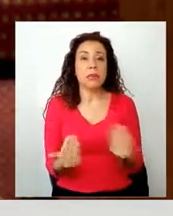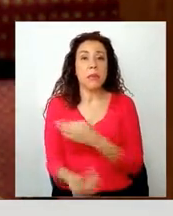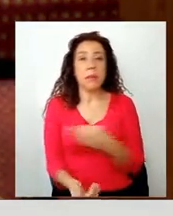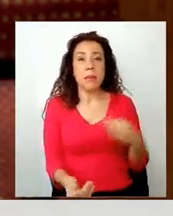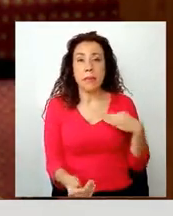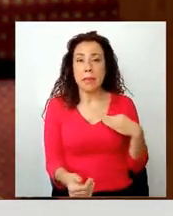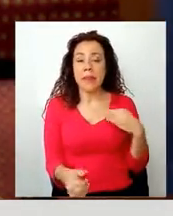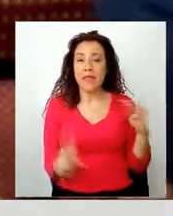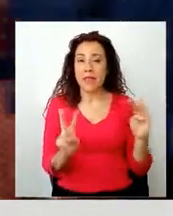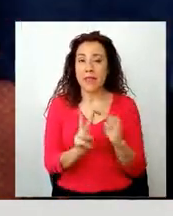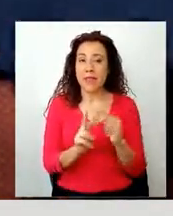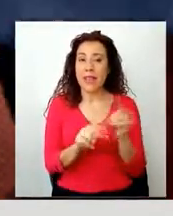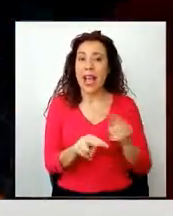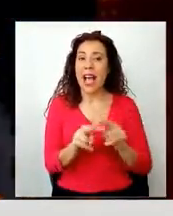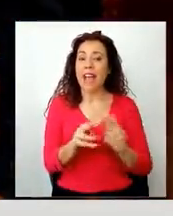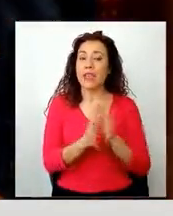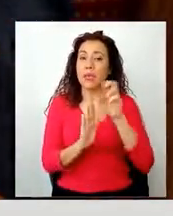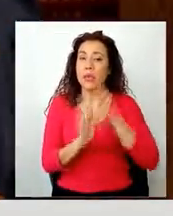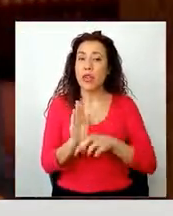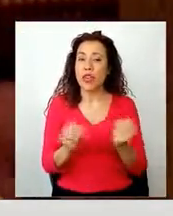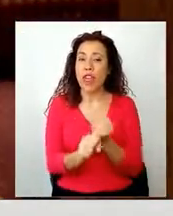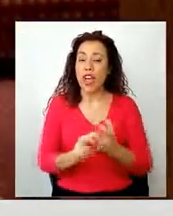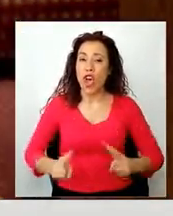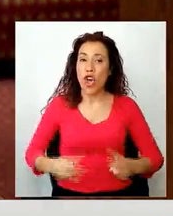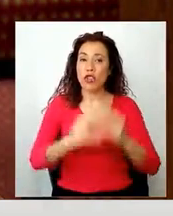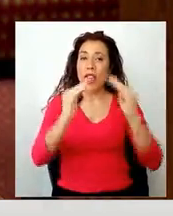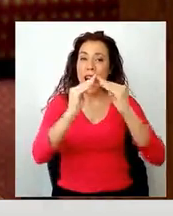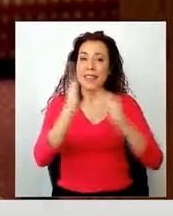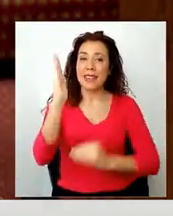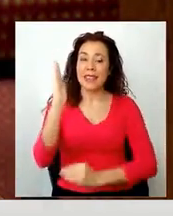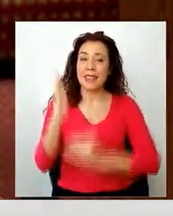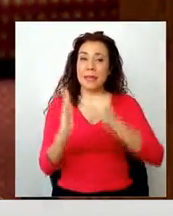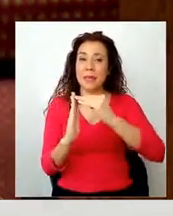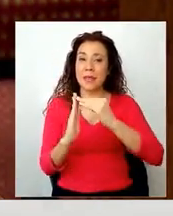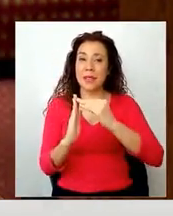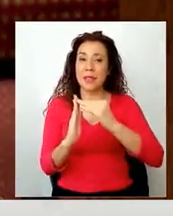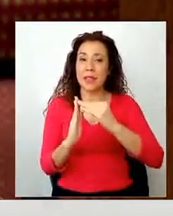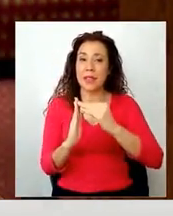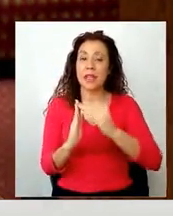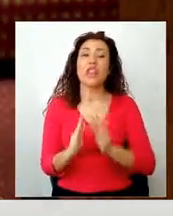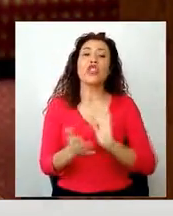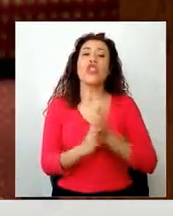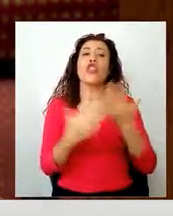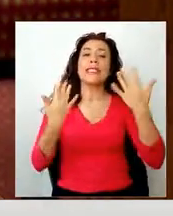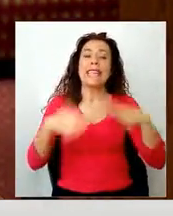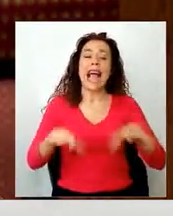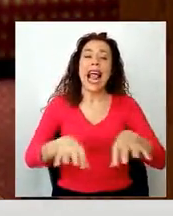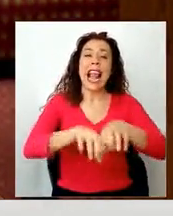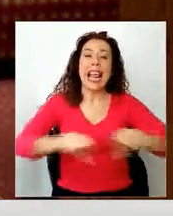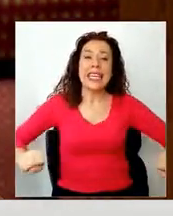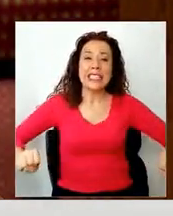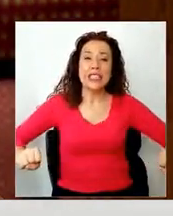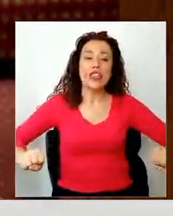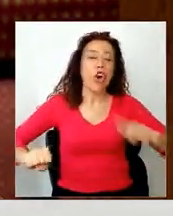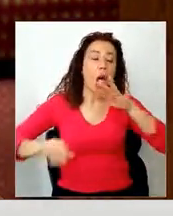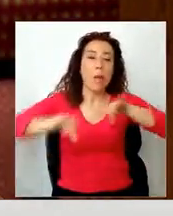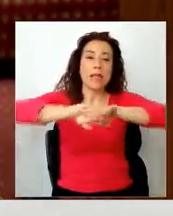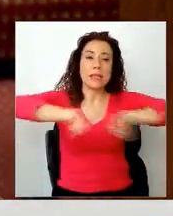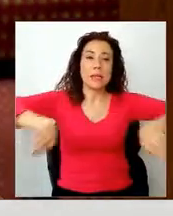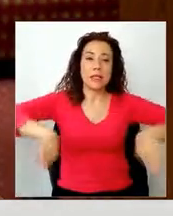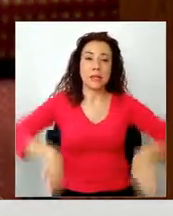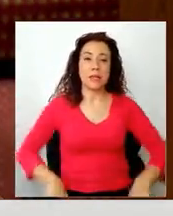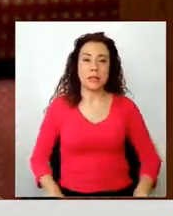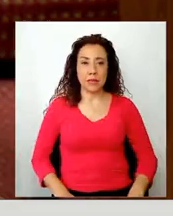todos los proyectos habitacionales que vengan ejecutados a futuro vengan ya con estas aguas separadas independientemente